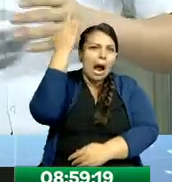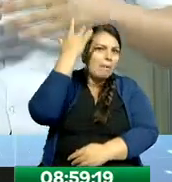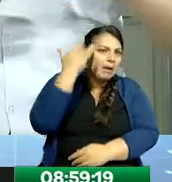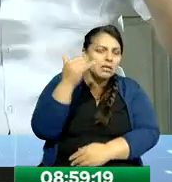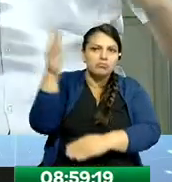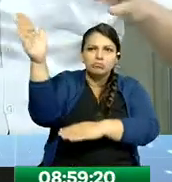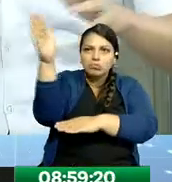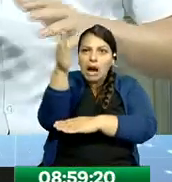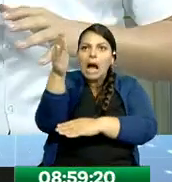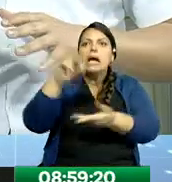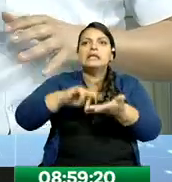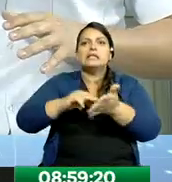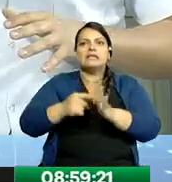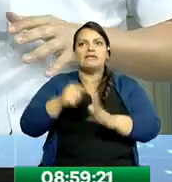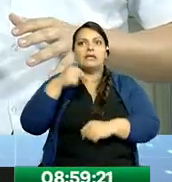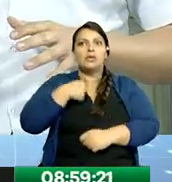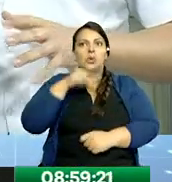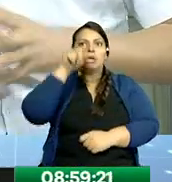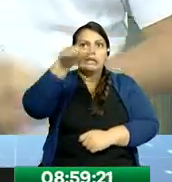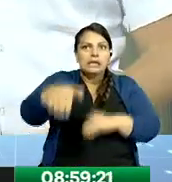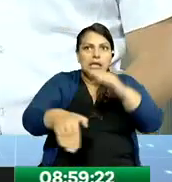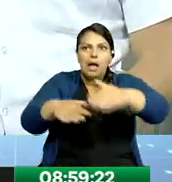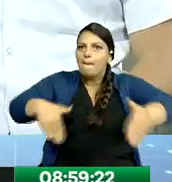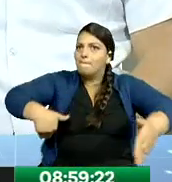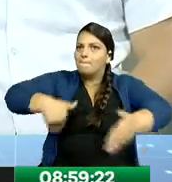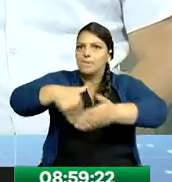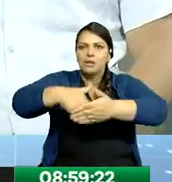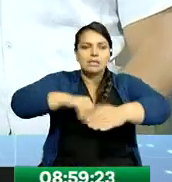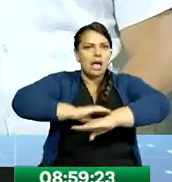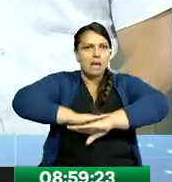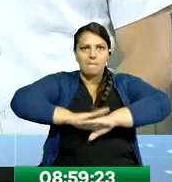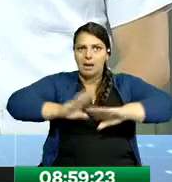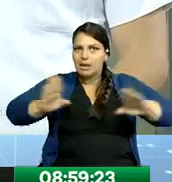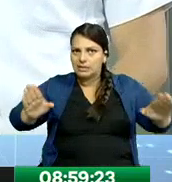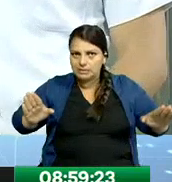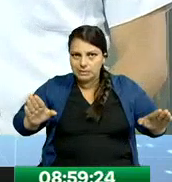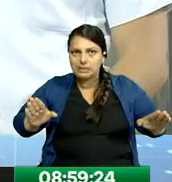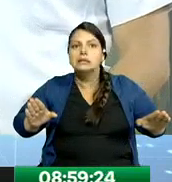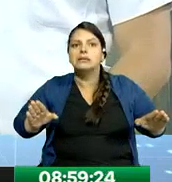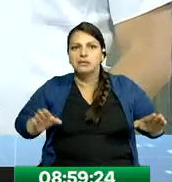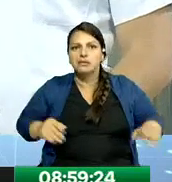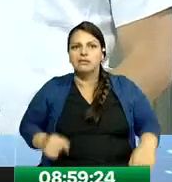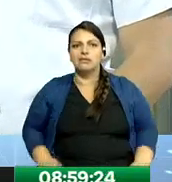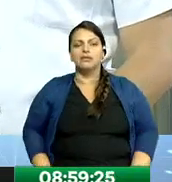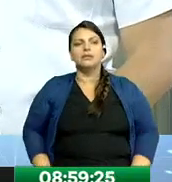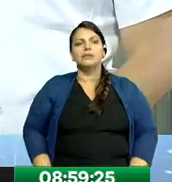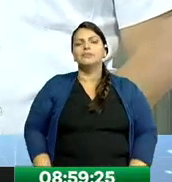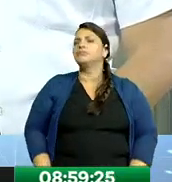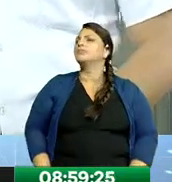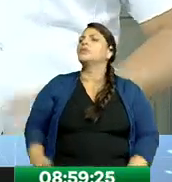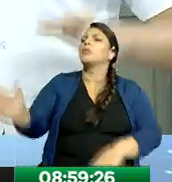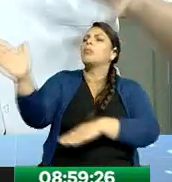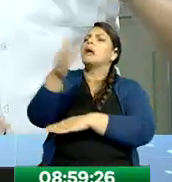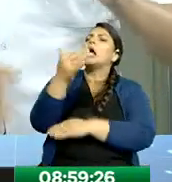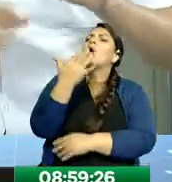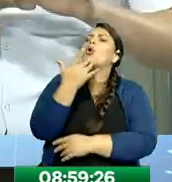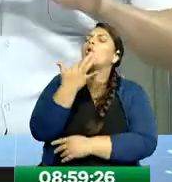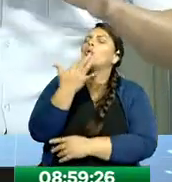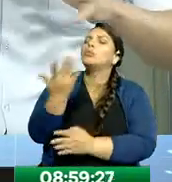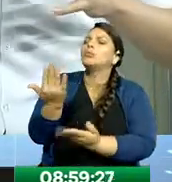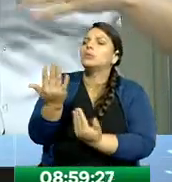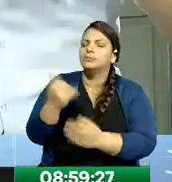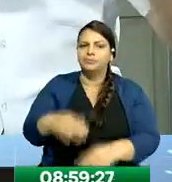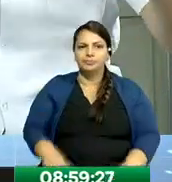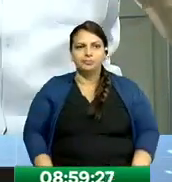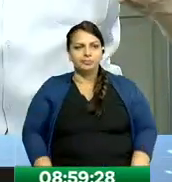indican cuál es la situación referente a donde nos vamos a bañar. Exactamente, hay banderas de diversos colores. Explíquenos un poco acerca de aquello, por favor. Claro. Por ejemplo, la